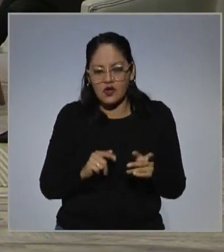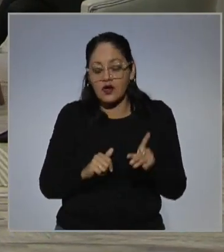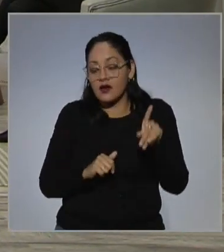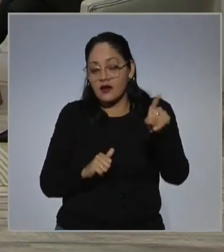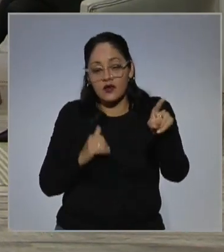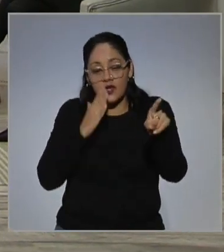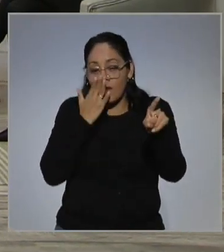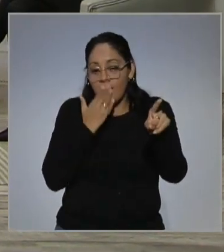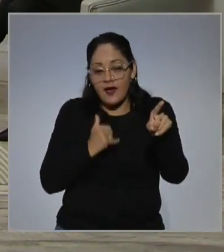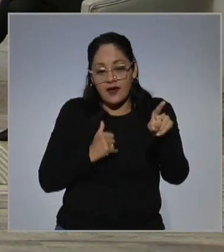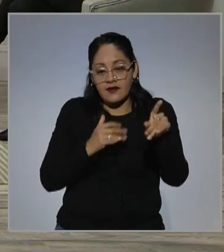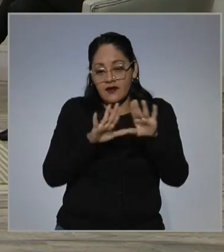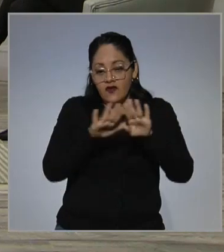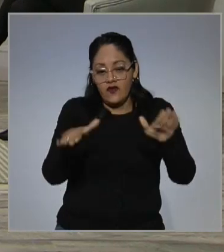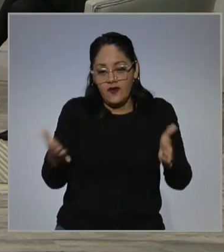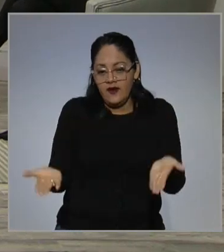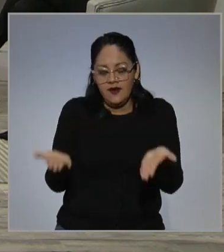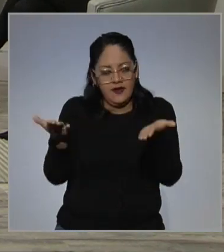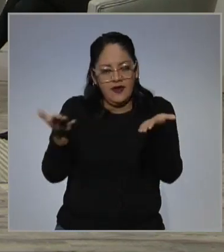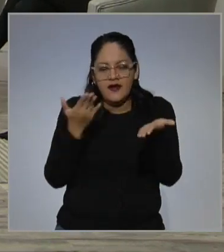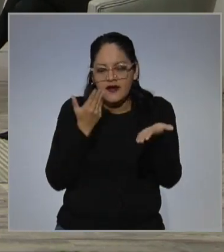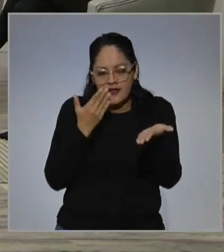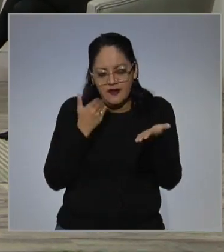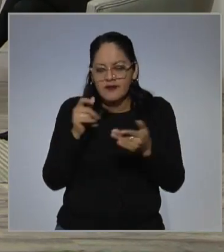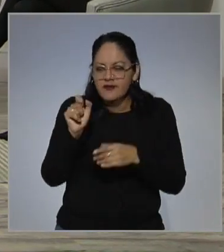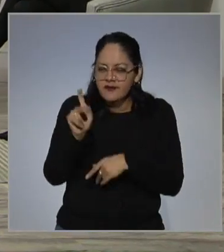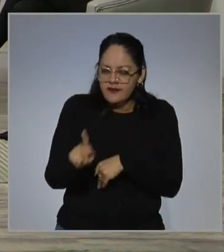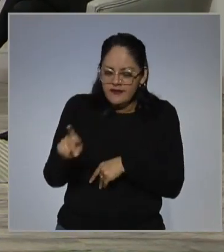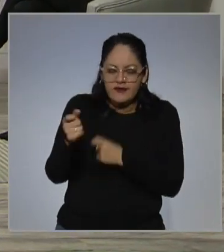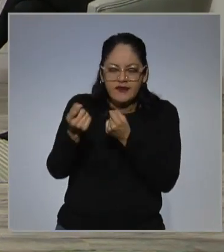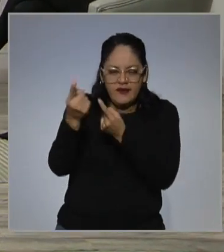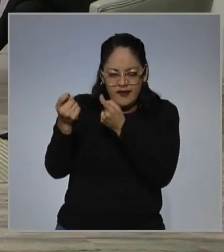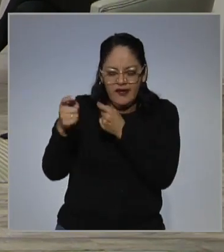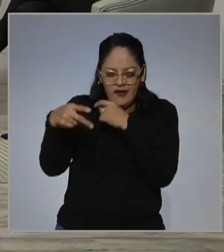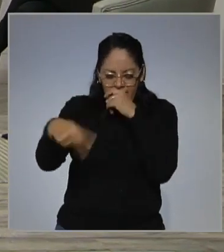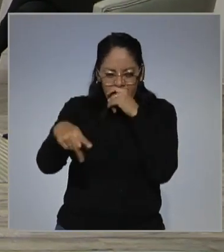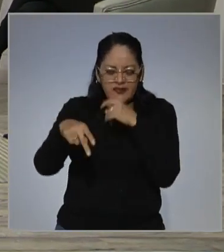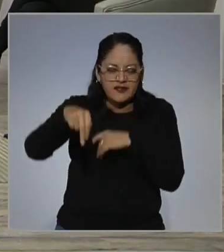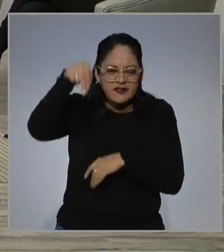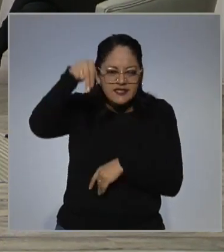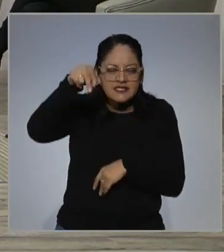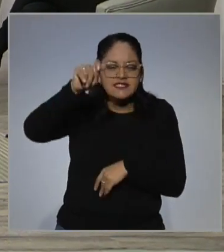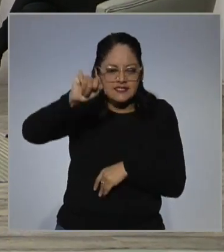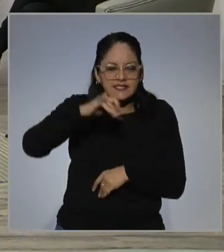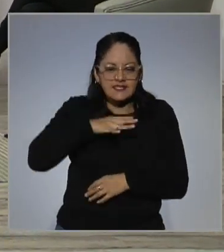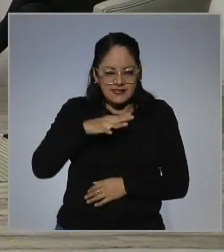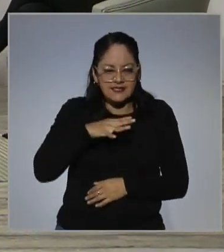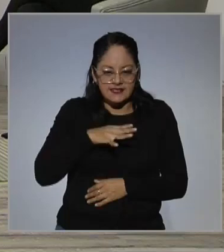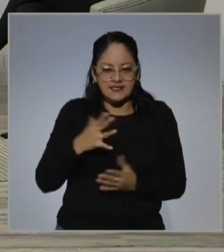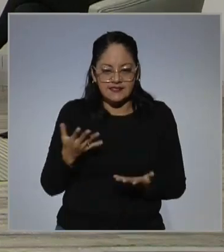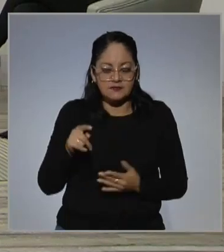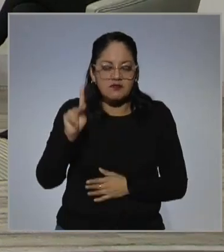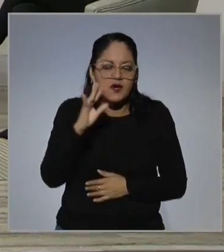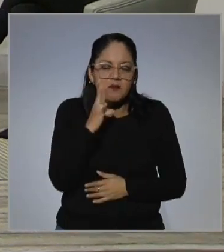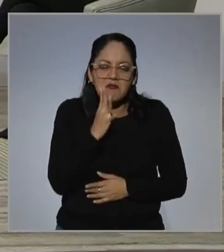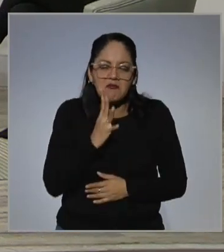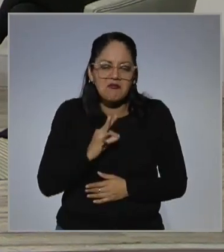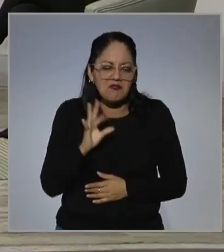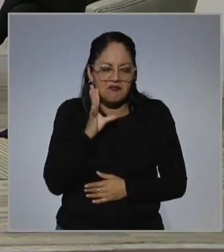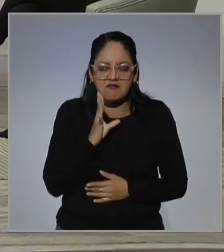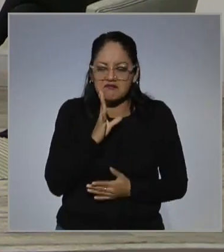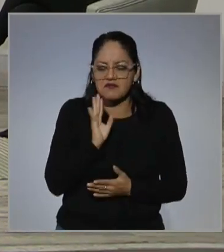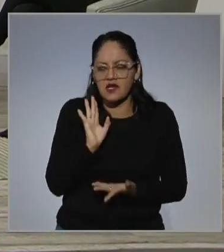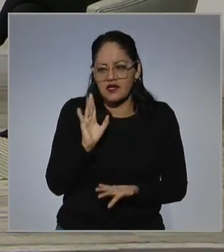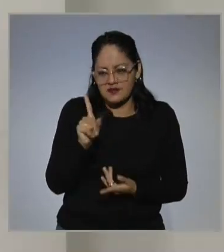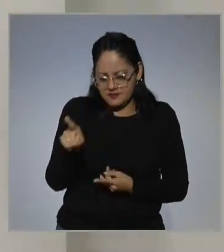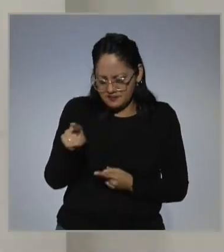necesariamente la tradición de la ofrenda. En algunos pueblos originarios del norte sí, pero es muy sencillo. Finalmente hay